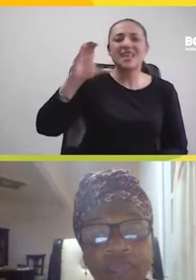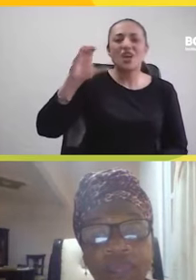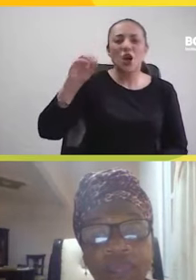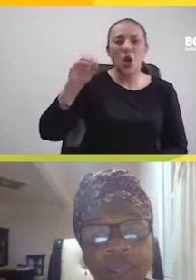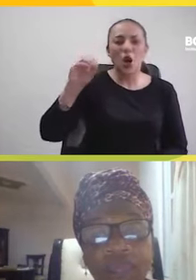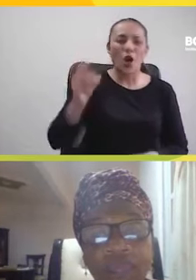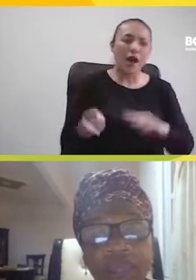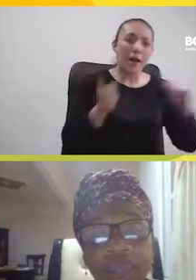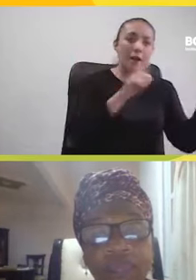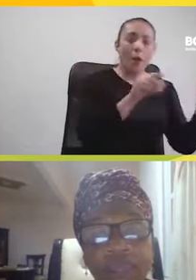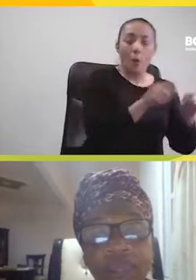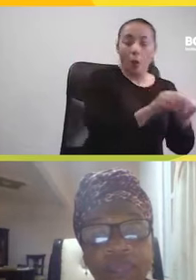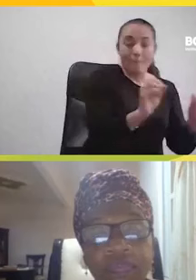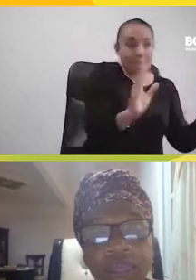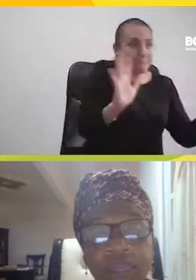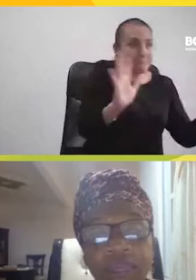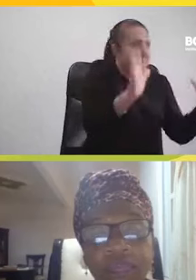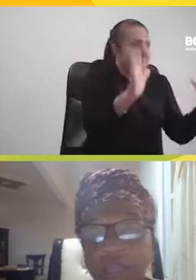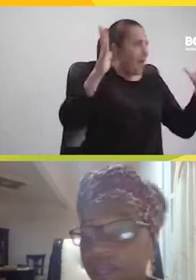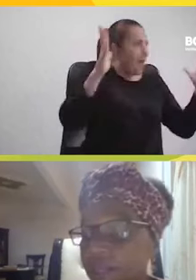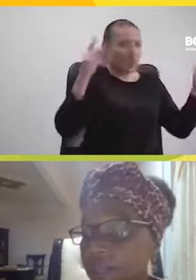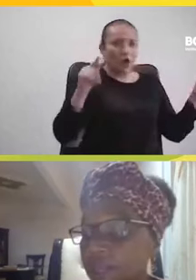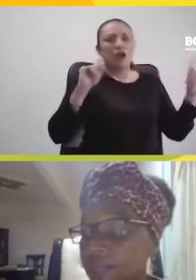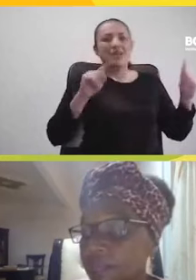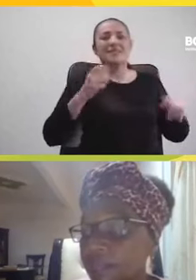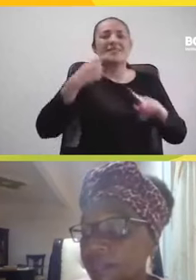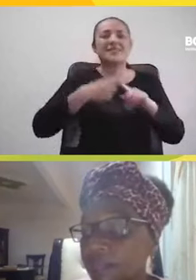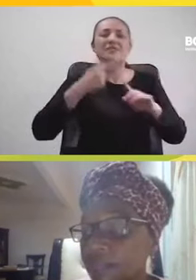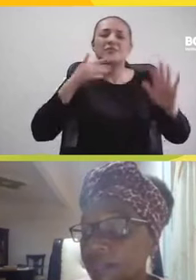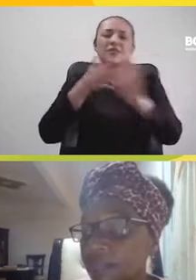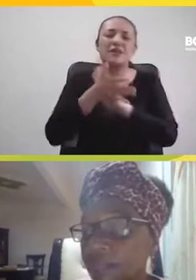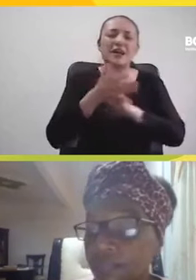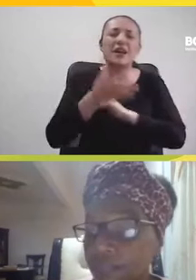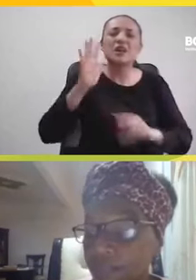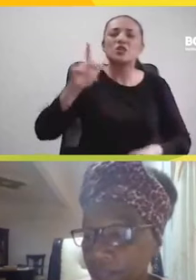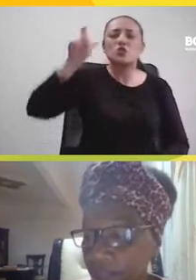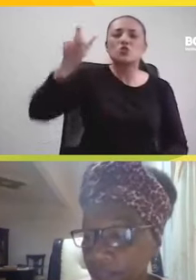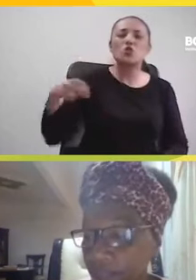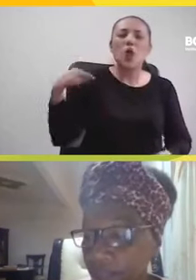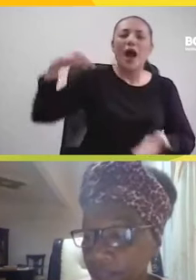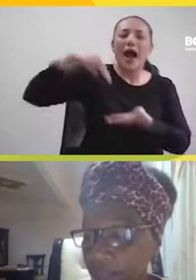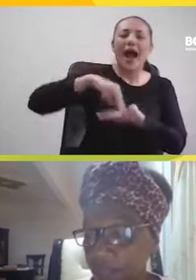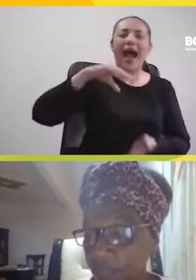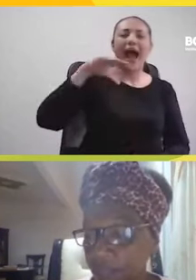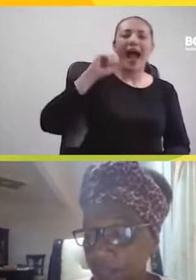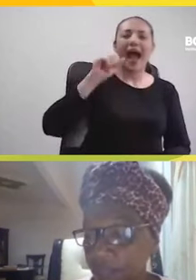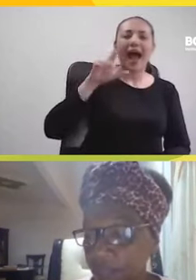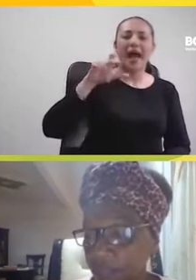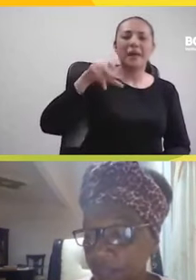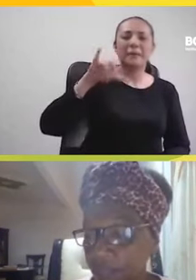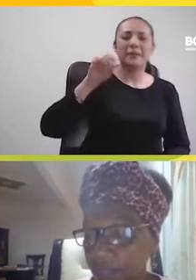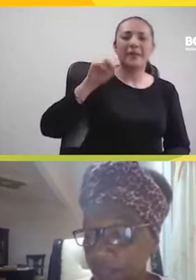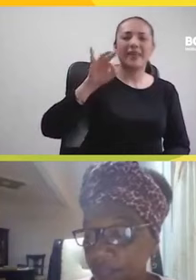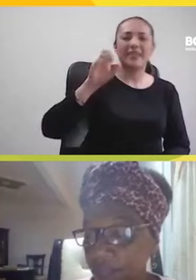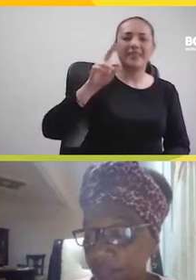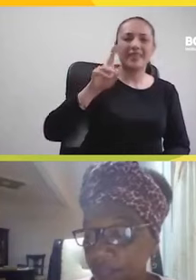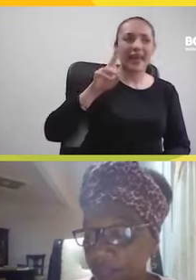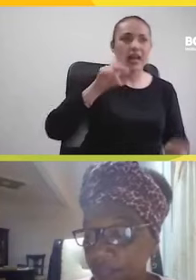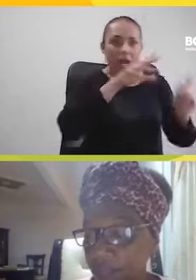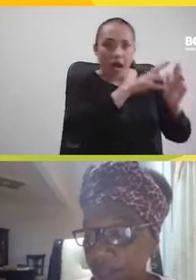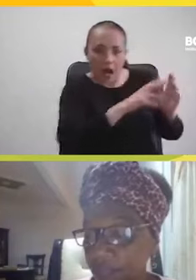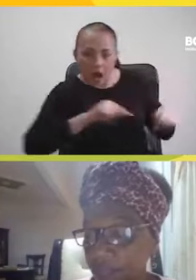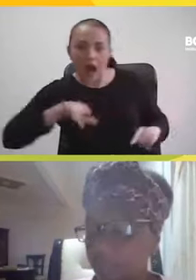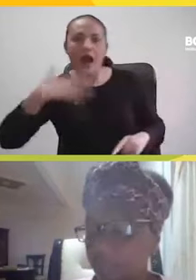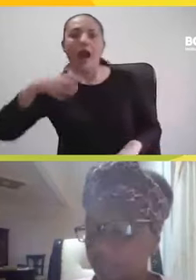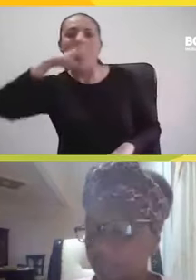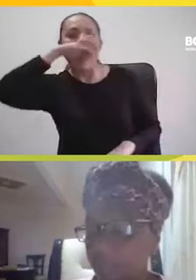Carpentier y que explotara mágicamente en Gabriel García Márquez. Lógicamente, cuando uno